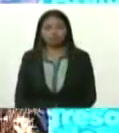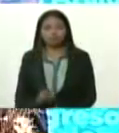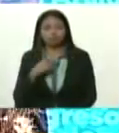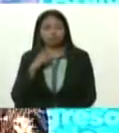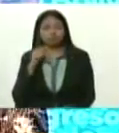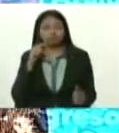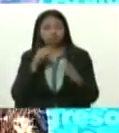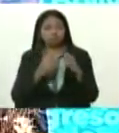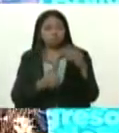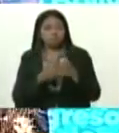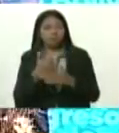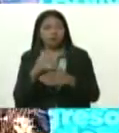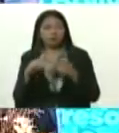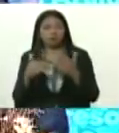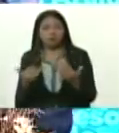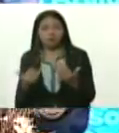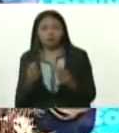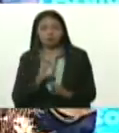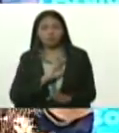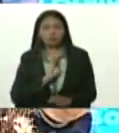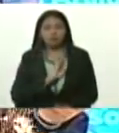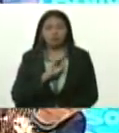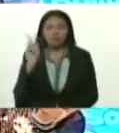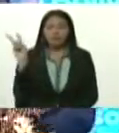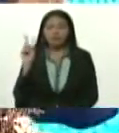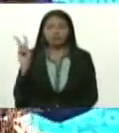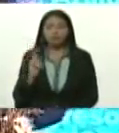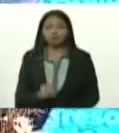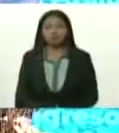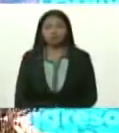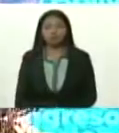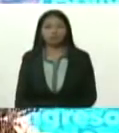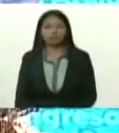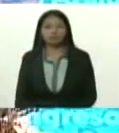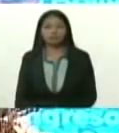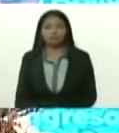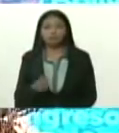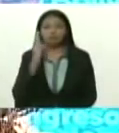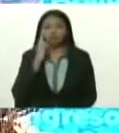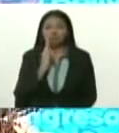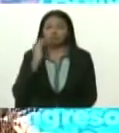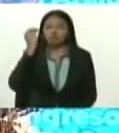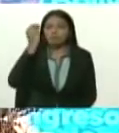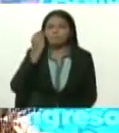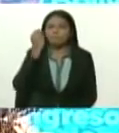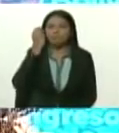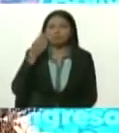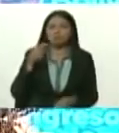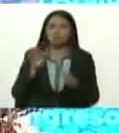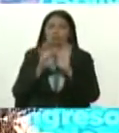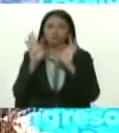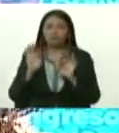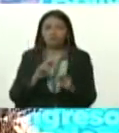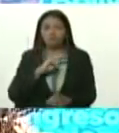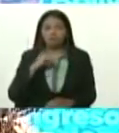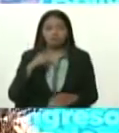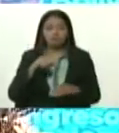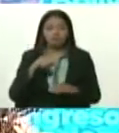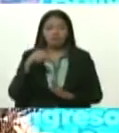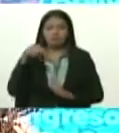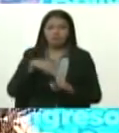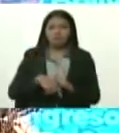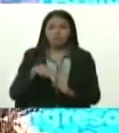allá de la propia Venezuela, porque es Bolívar y su pensamiento. Nuestra raíz,